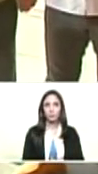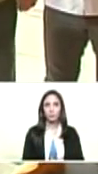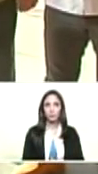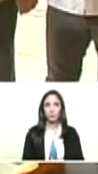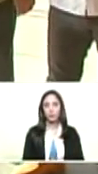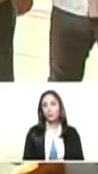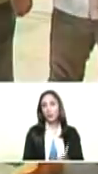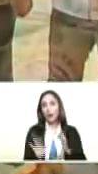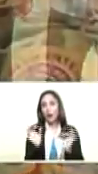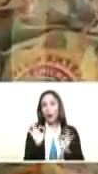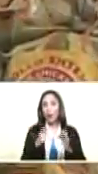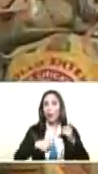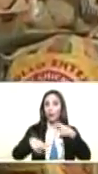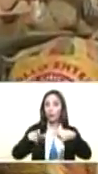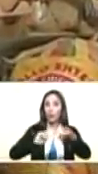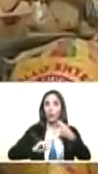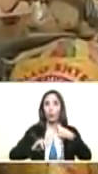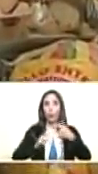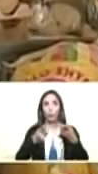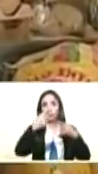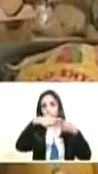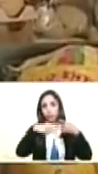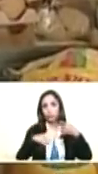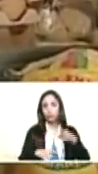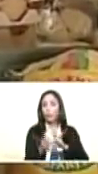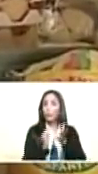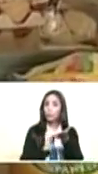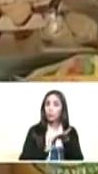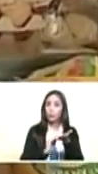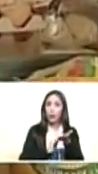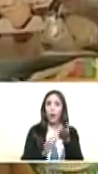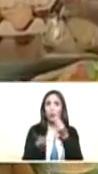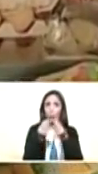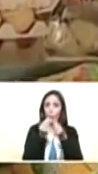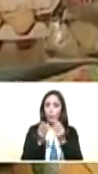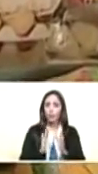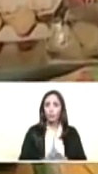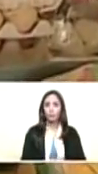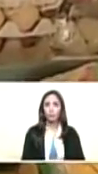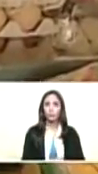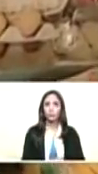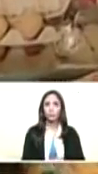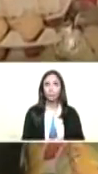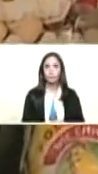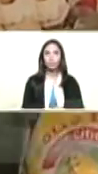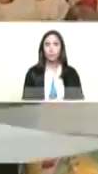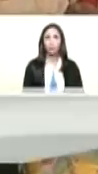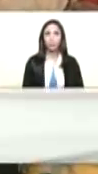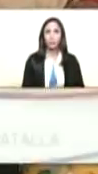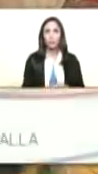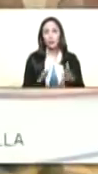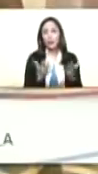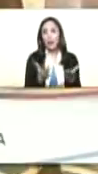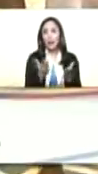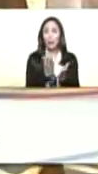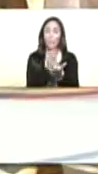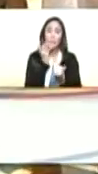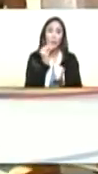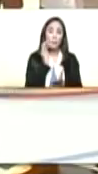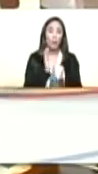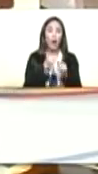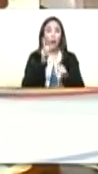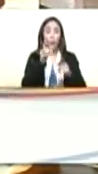Feria del Campo Soberano a la comunidad, estamos resolviendo problemas. La batalla en el campo económico está entre el mercado